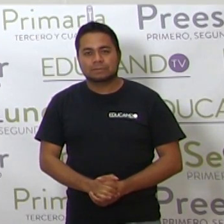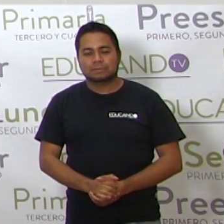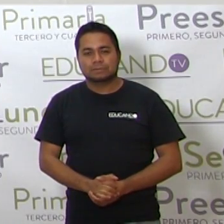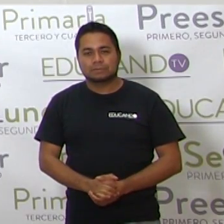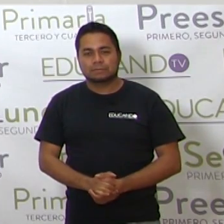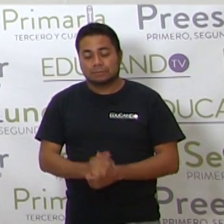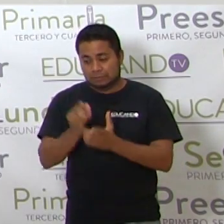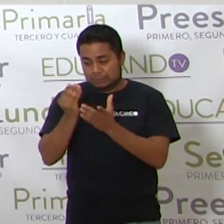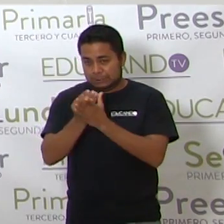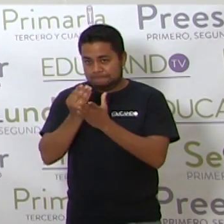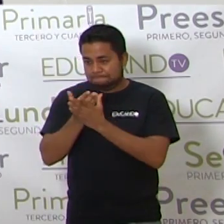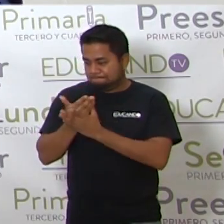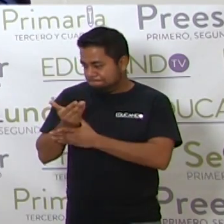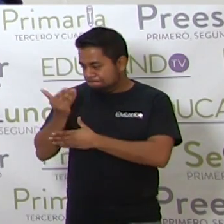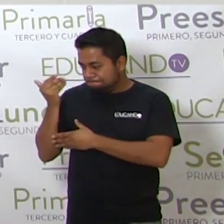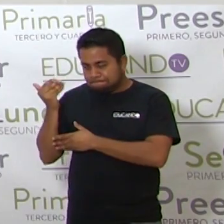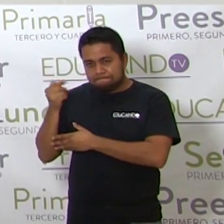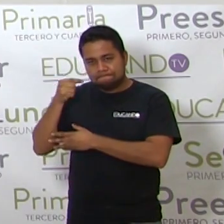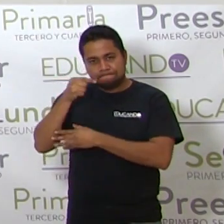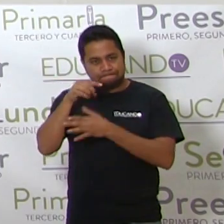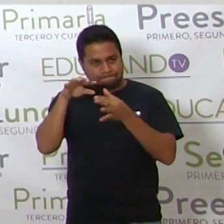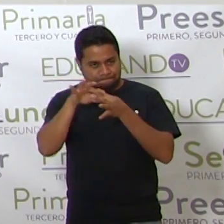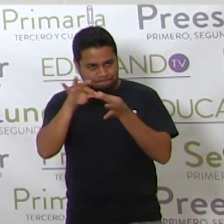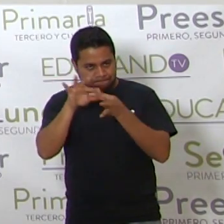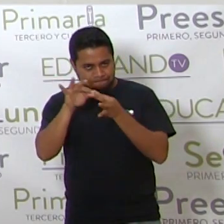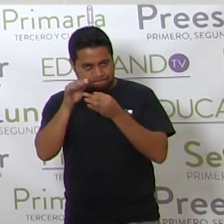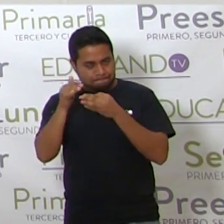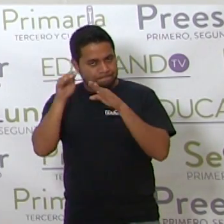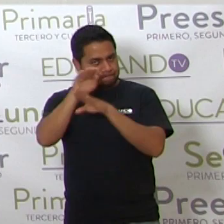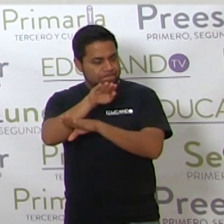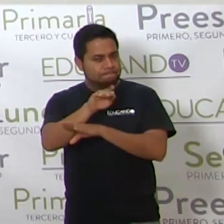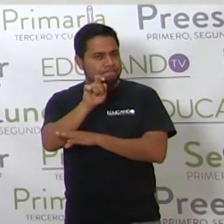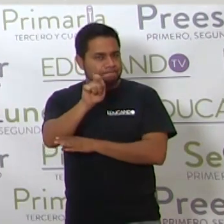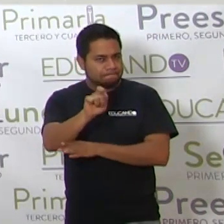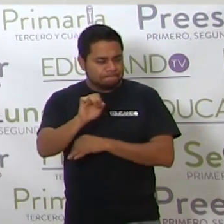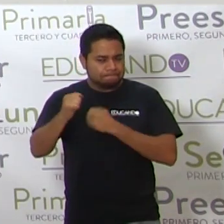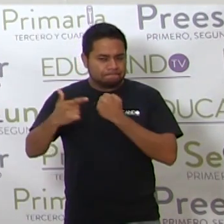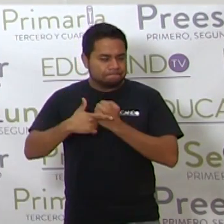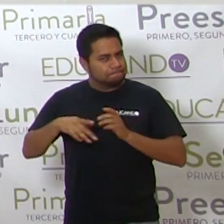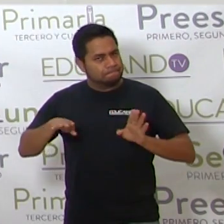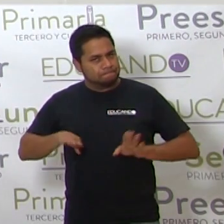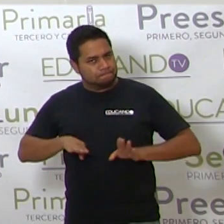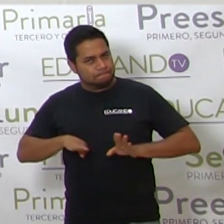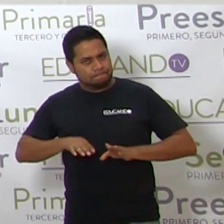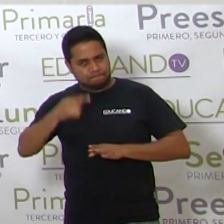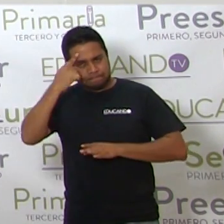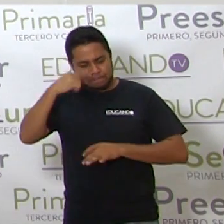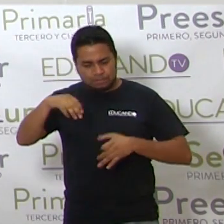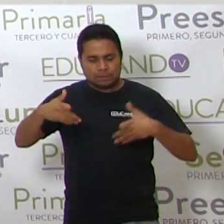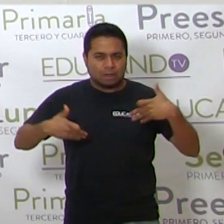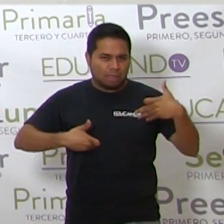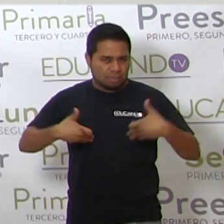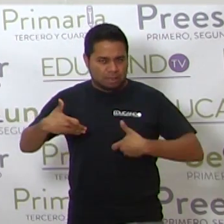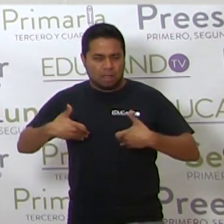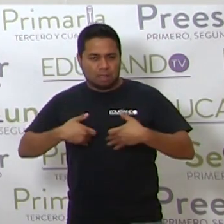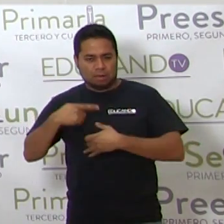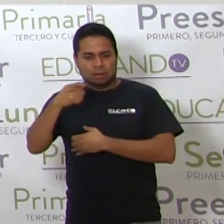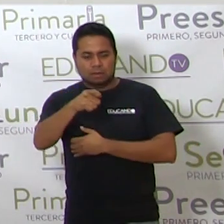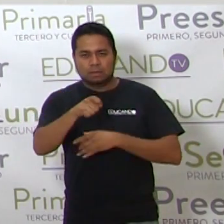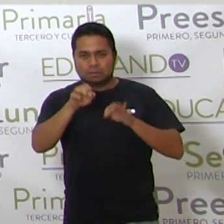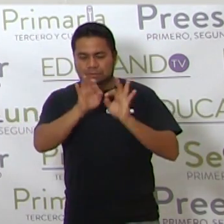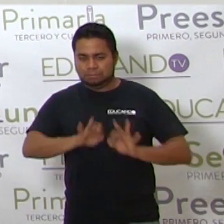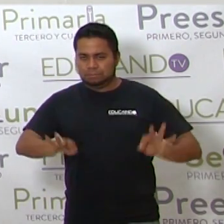en la sesión anterior hablamos de todo lo relacionado con algunas características de las obras de teatro importante